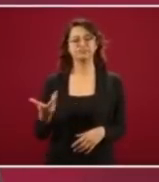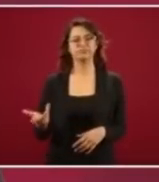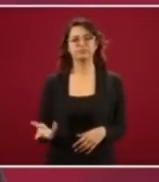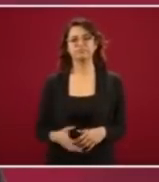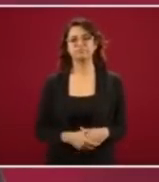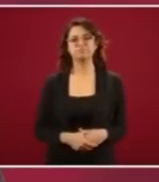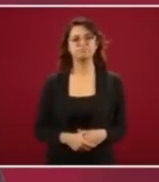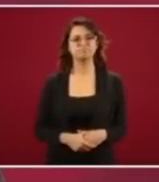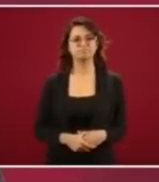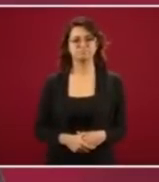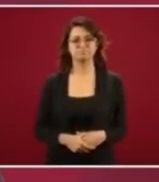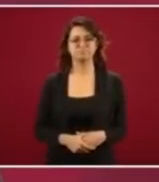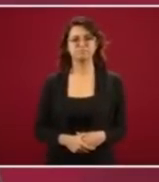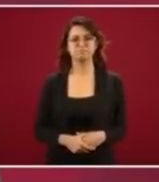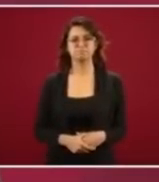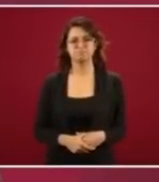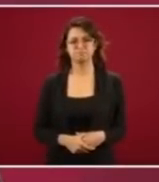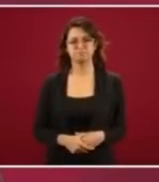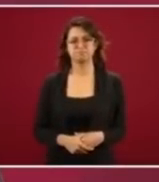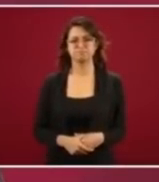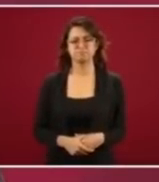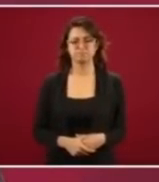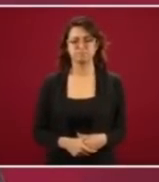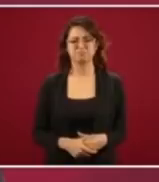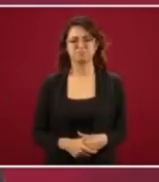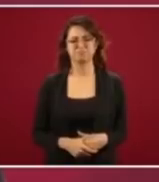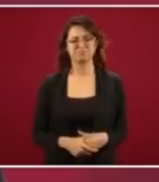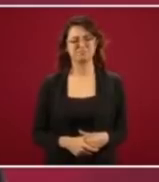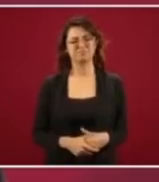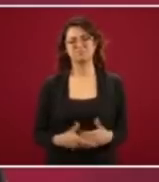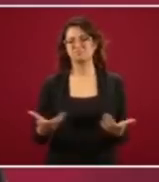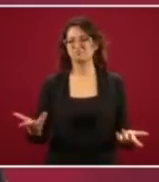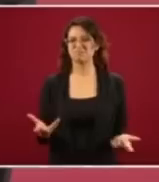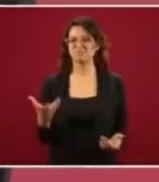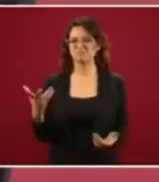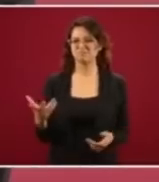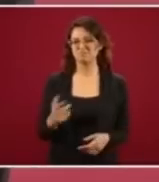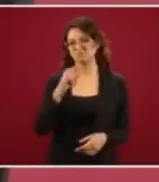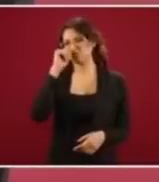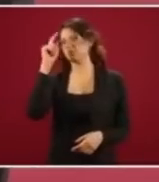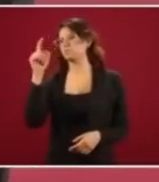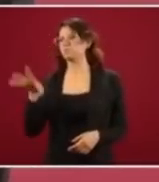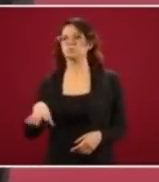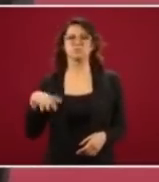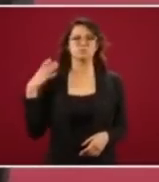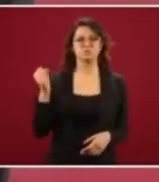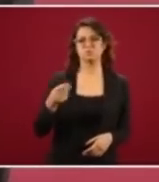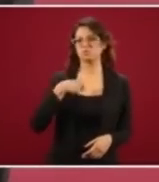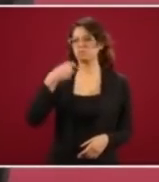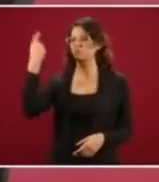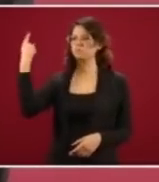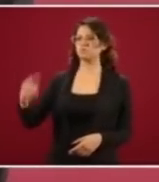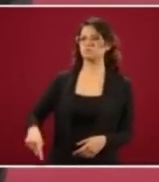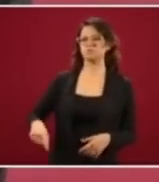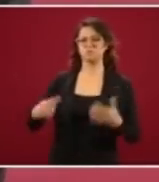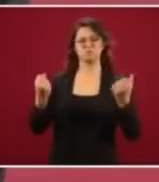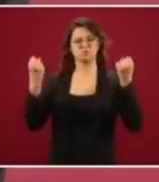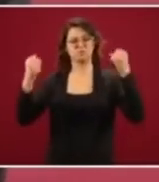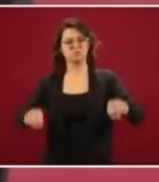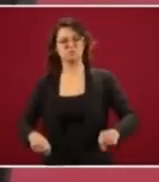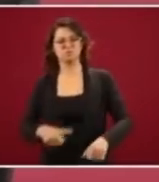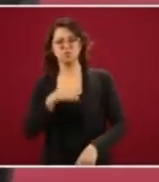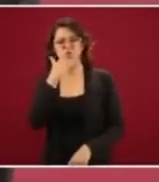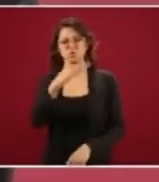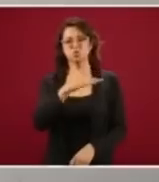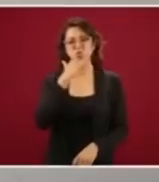a actuar con prepotencia y con autoritarismo y con